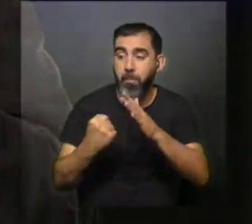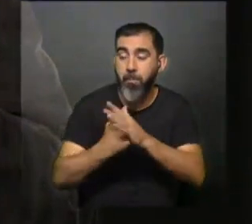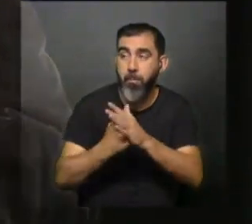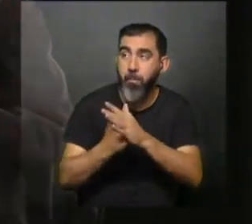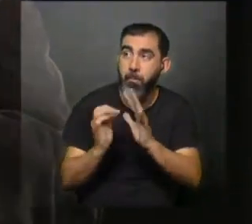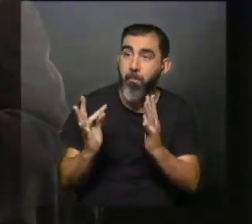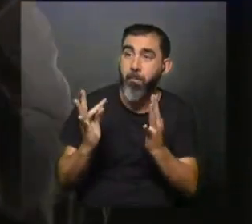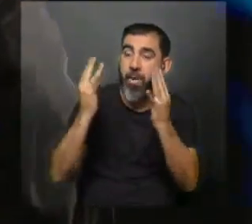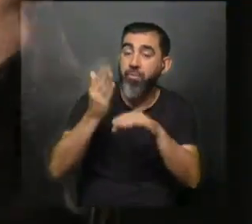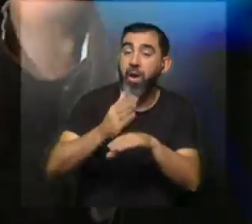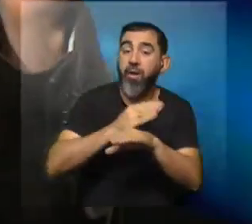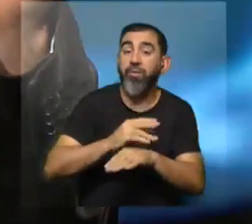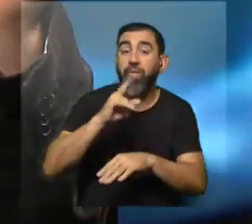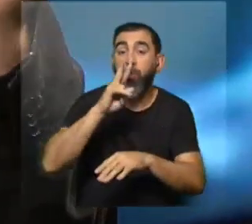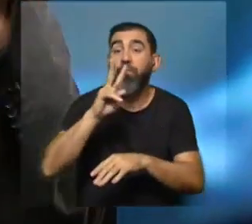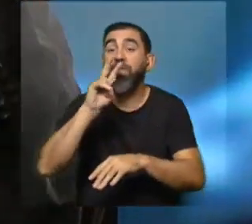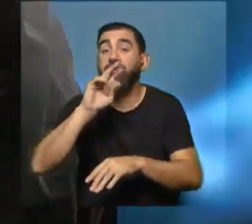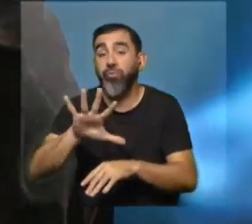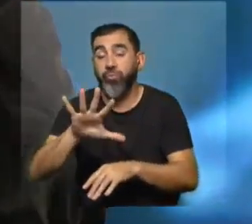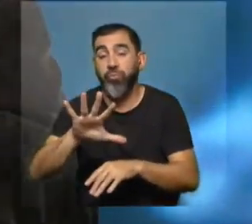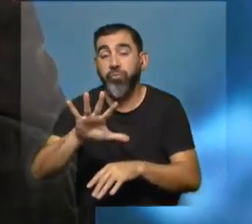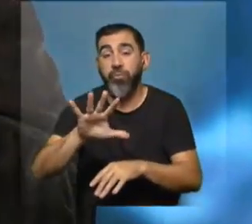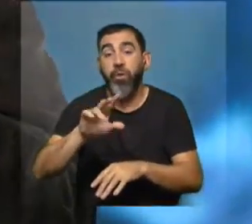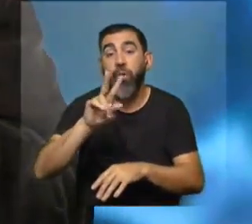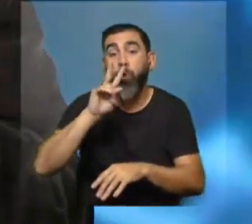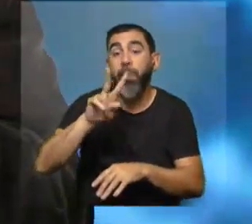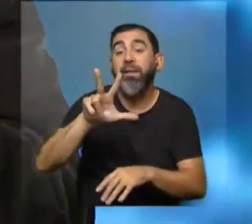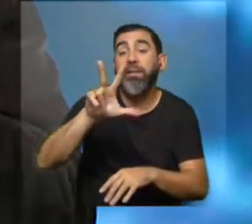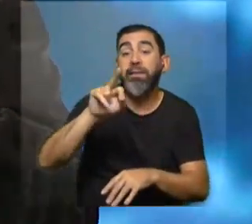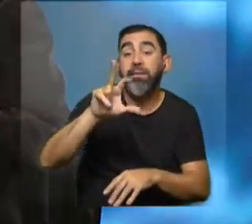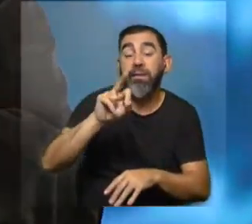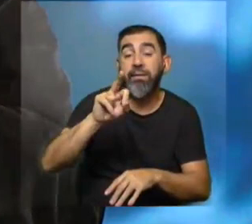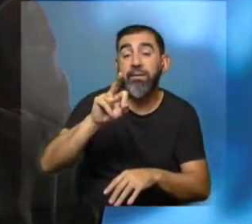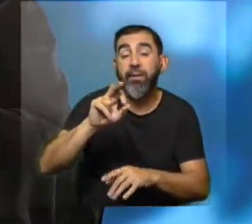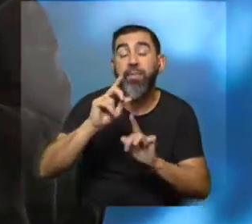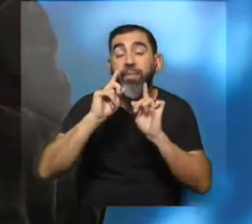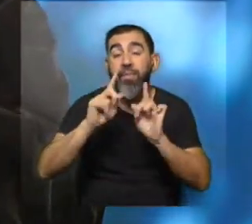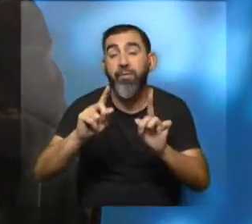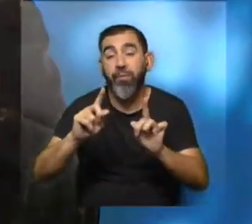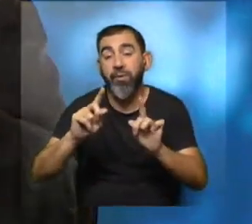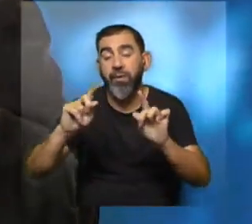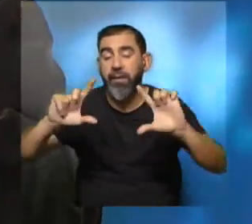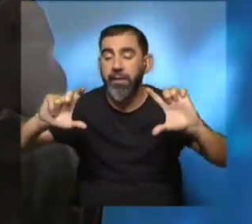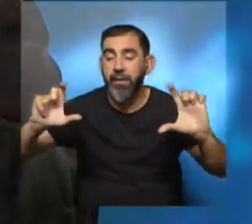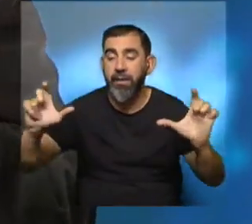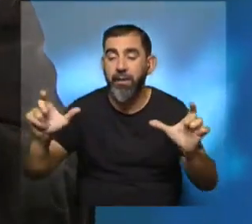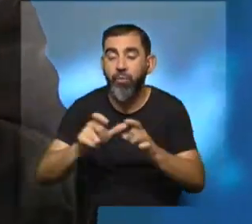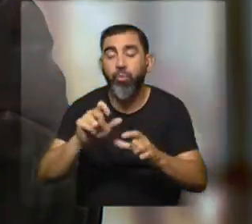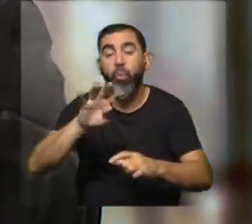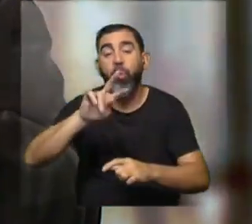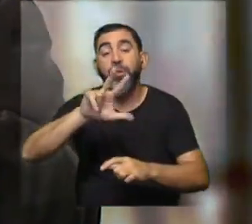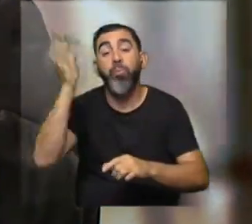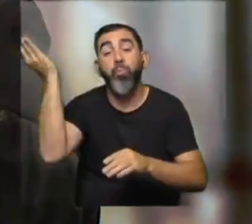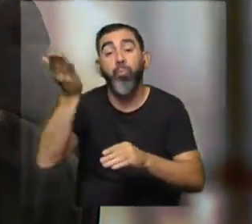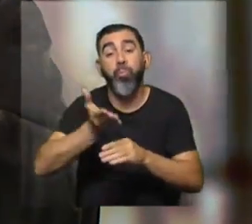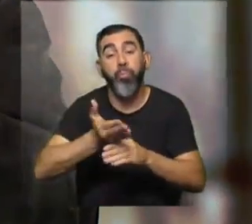emisiones, que tiene que ser antes del 2025, y en el 2030 debería haber una reducción del